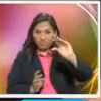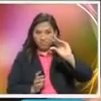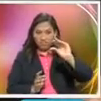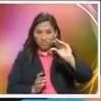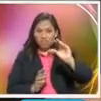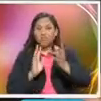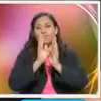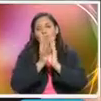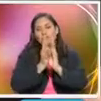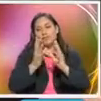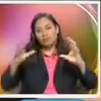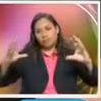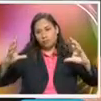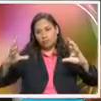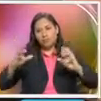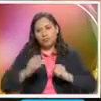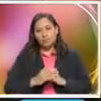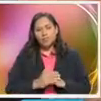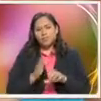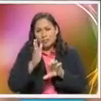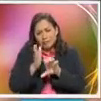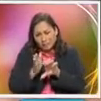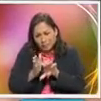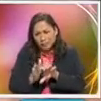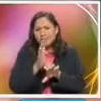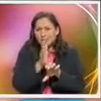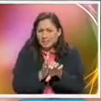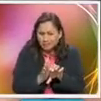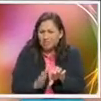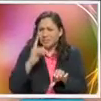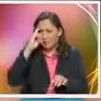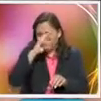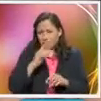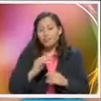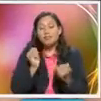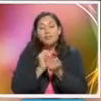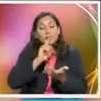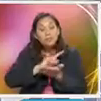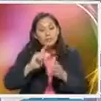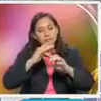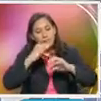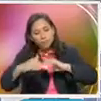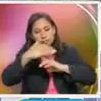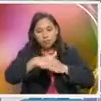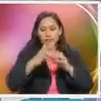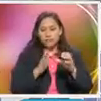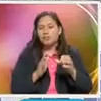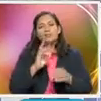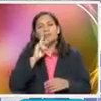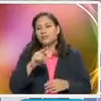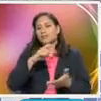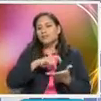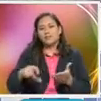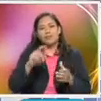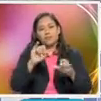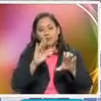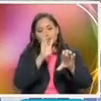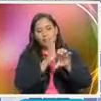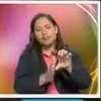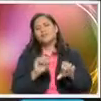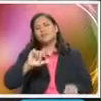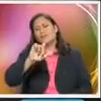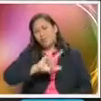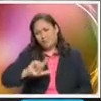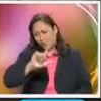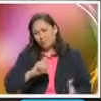las piñas están muy grandotas, ¿no? Muy bien. Y es complicado cortarla luego. Sí, luego limpiarla y eso es más fácil, la compran así ya rebanada y no tiene problema. Y es lunes,